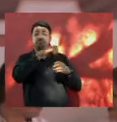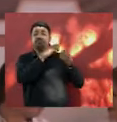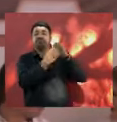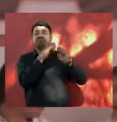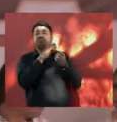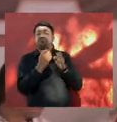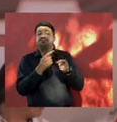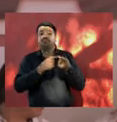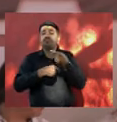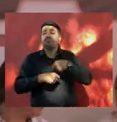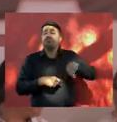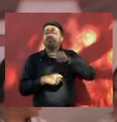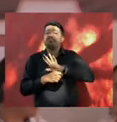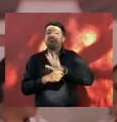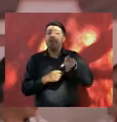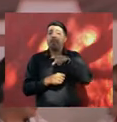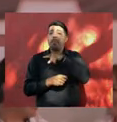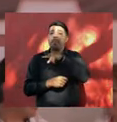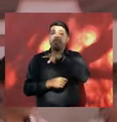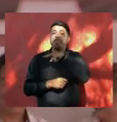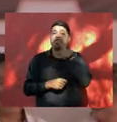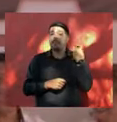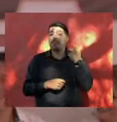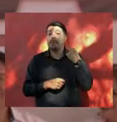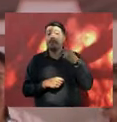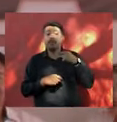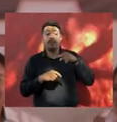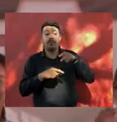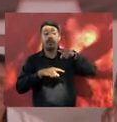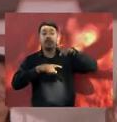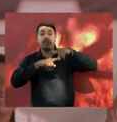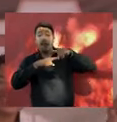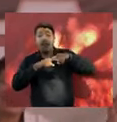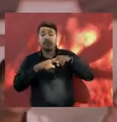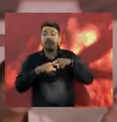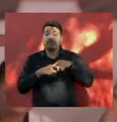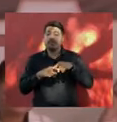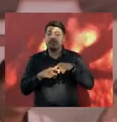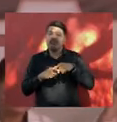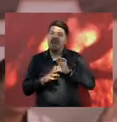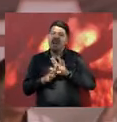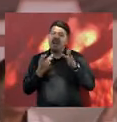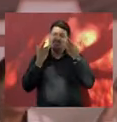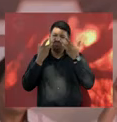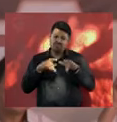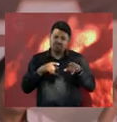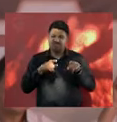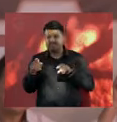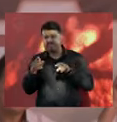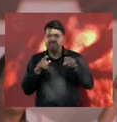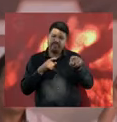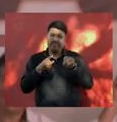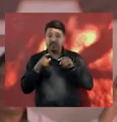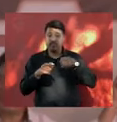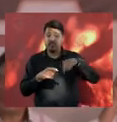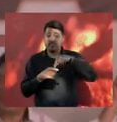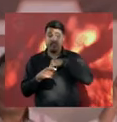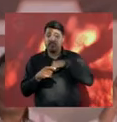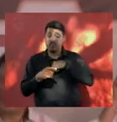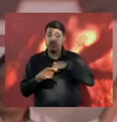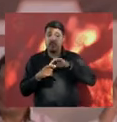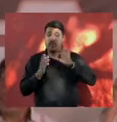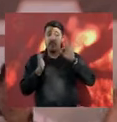para quién renuncia por quién. En cambio nosotros, arriba de los 50